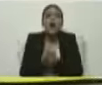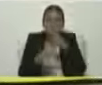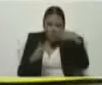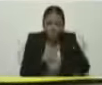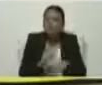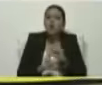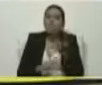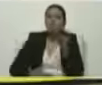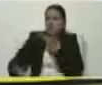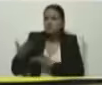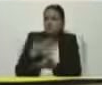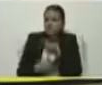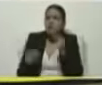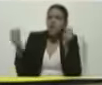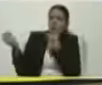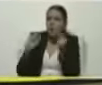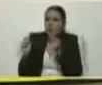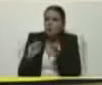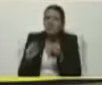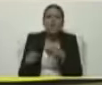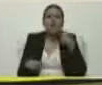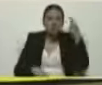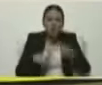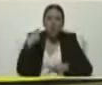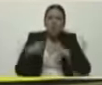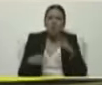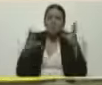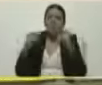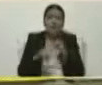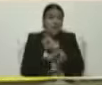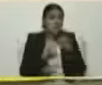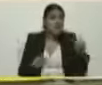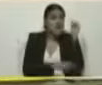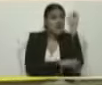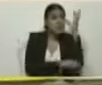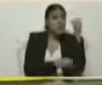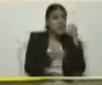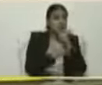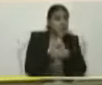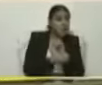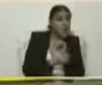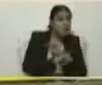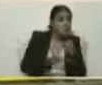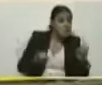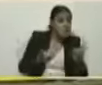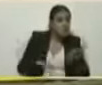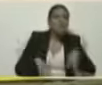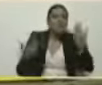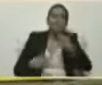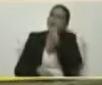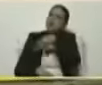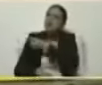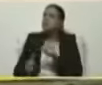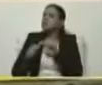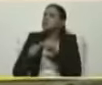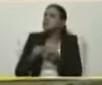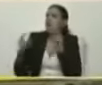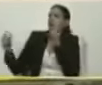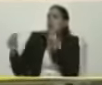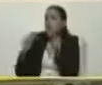Conversábamos todos los días. Terminaba la sesión de la Asamblea Nacional y nos quedábamos hablando dos horas ahí.